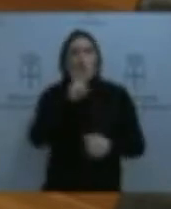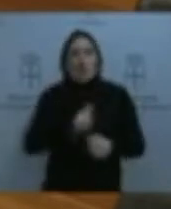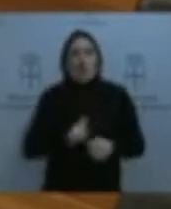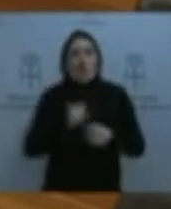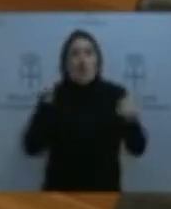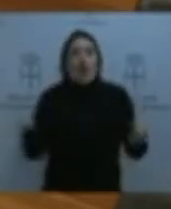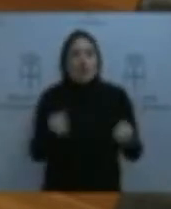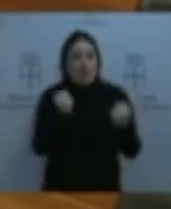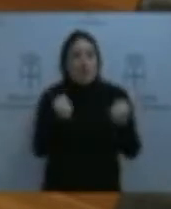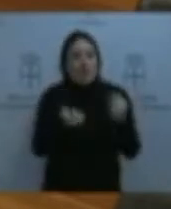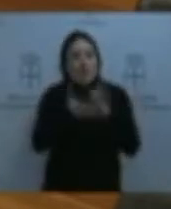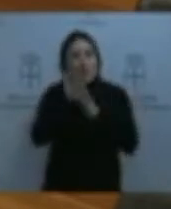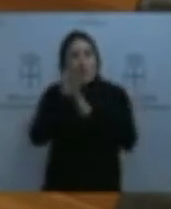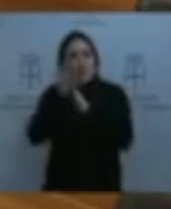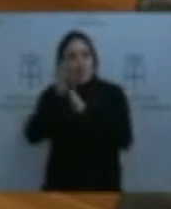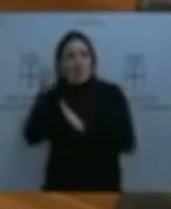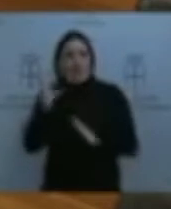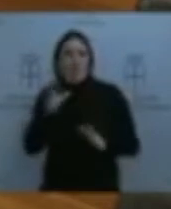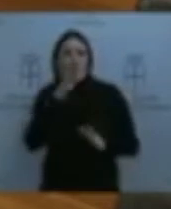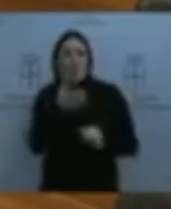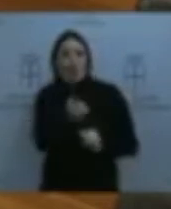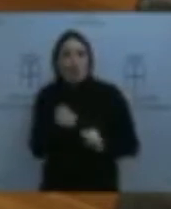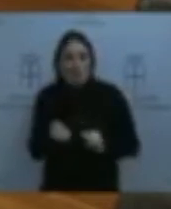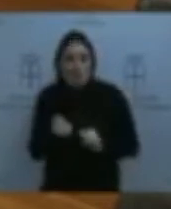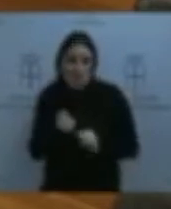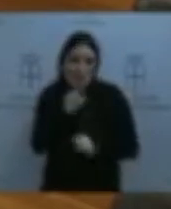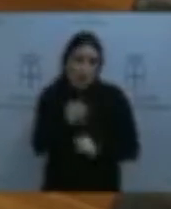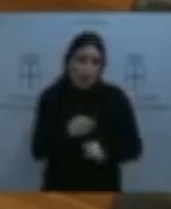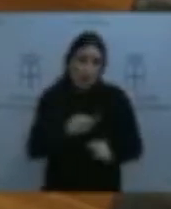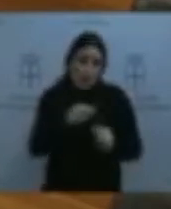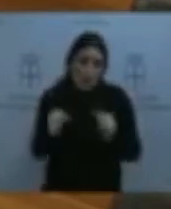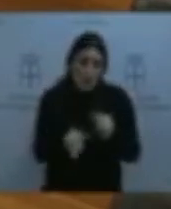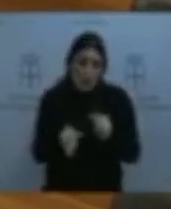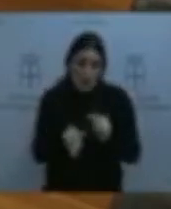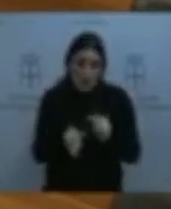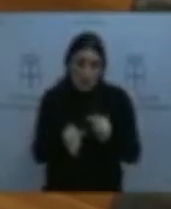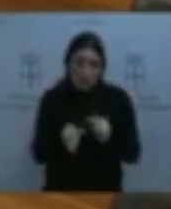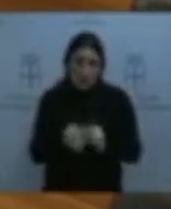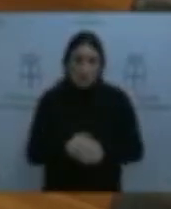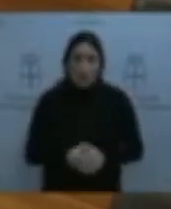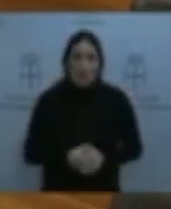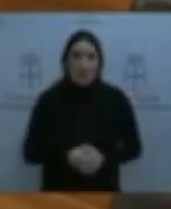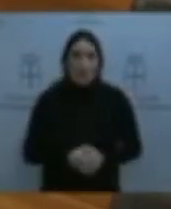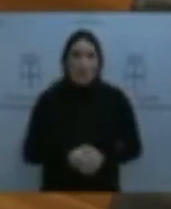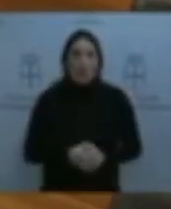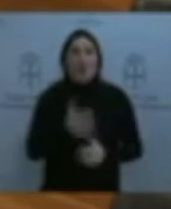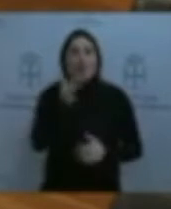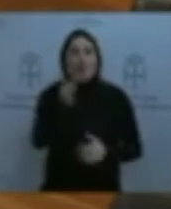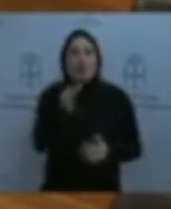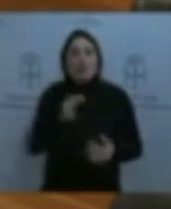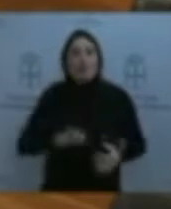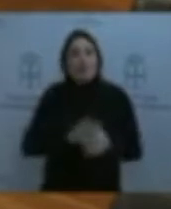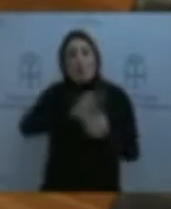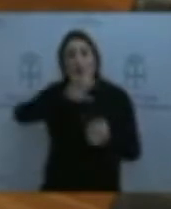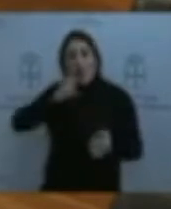inequívocamente encaminada a la contención de los resultados negativos existentes. Y respecto a la deuda, que